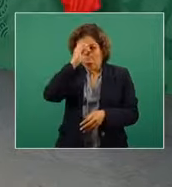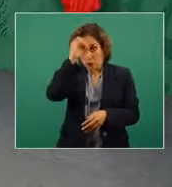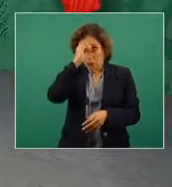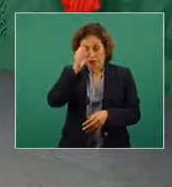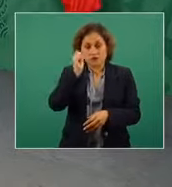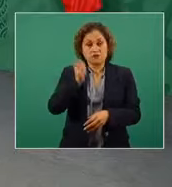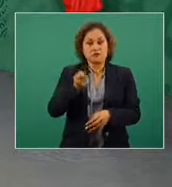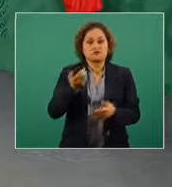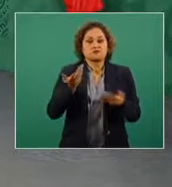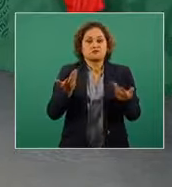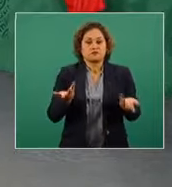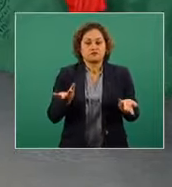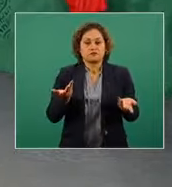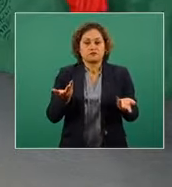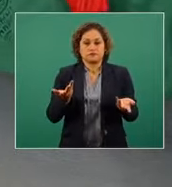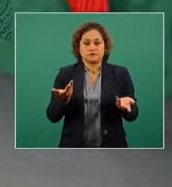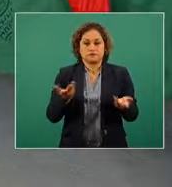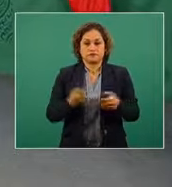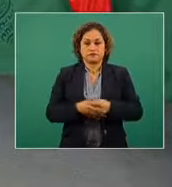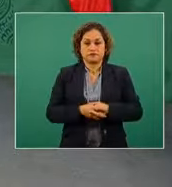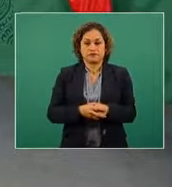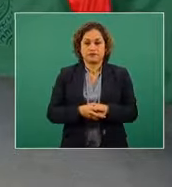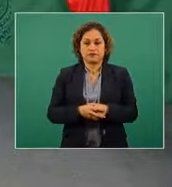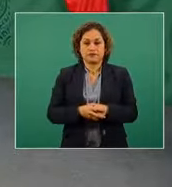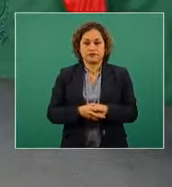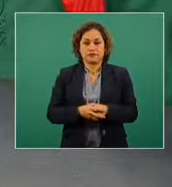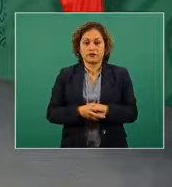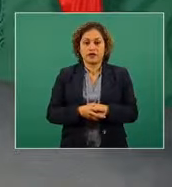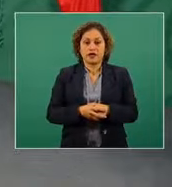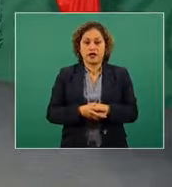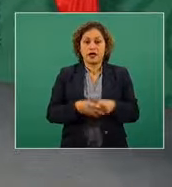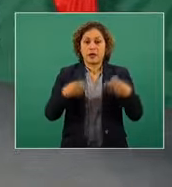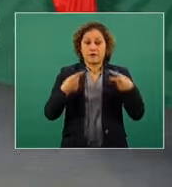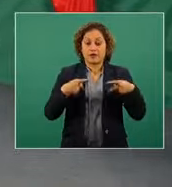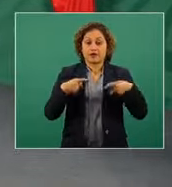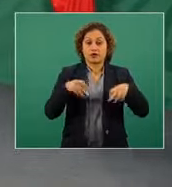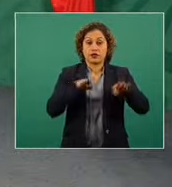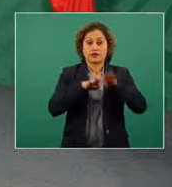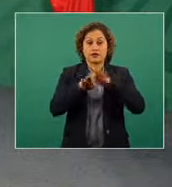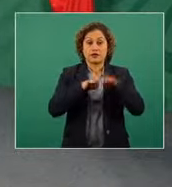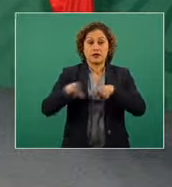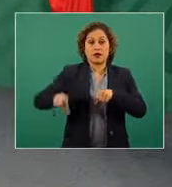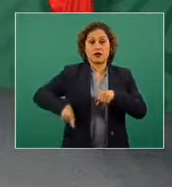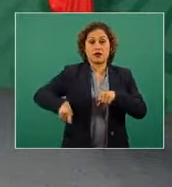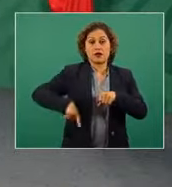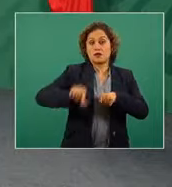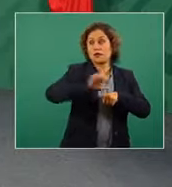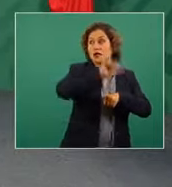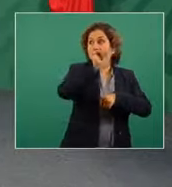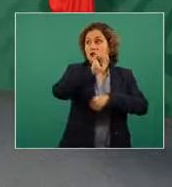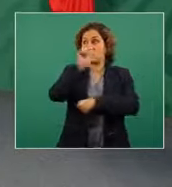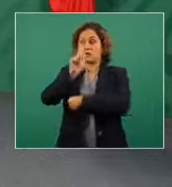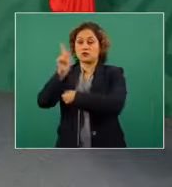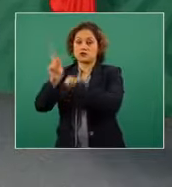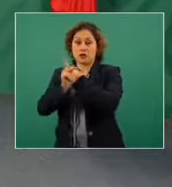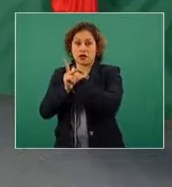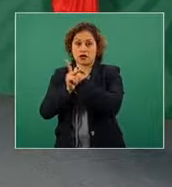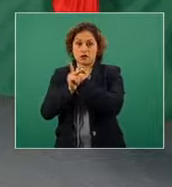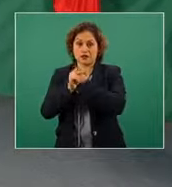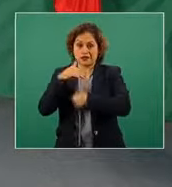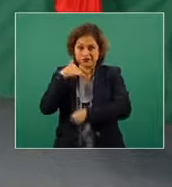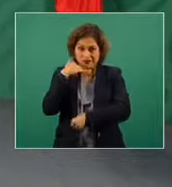los funcionarios de gobiernos extranjeros pues no van a defender la corrupción.